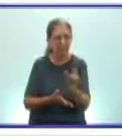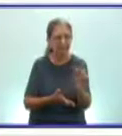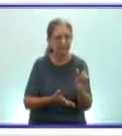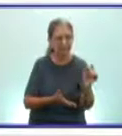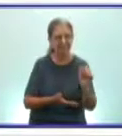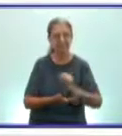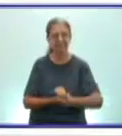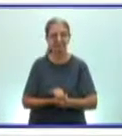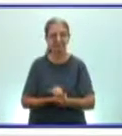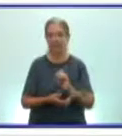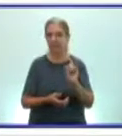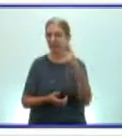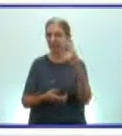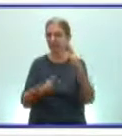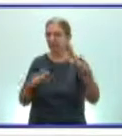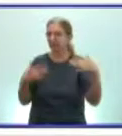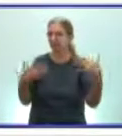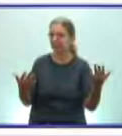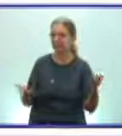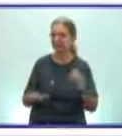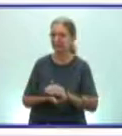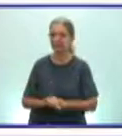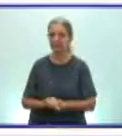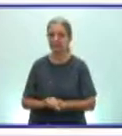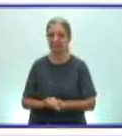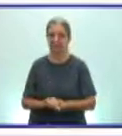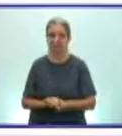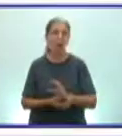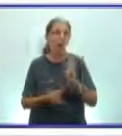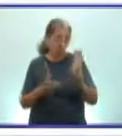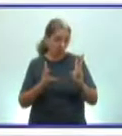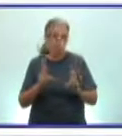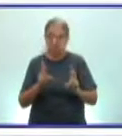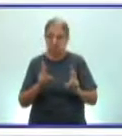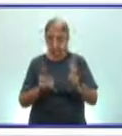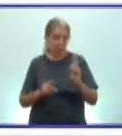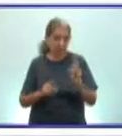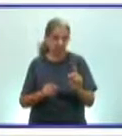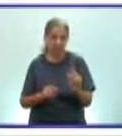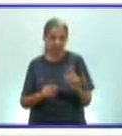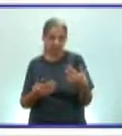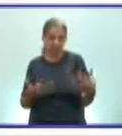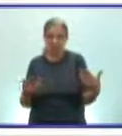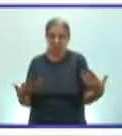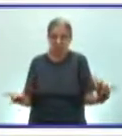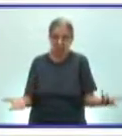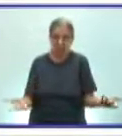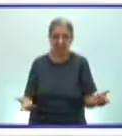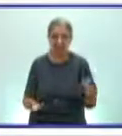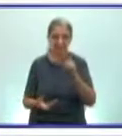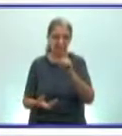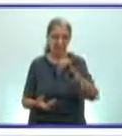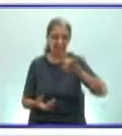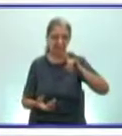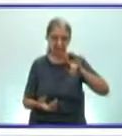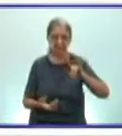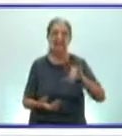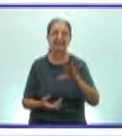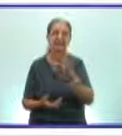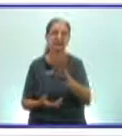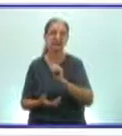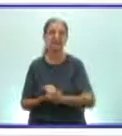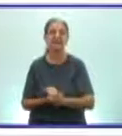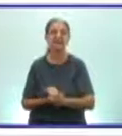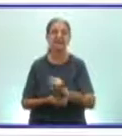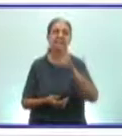vamos a hacer primero? Pues entonces vamos a realizar el conteo de estos datos, el 19 5 veces,